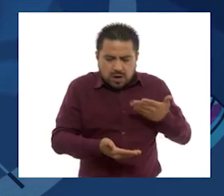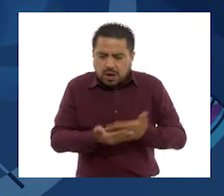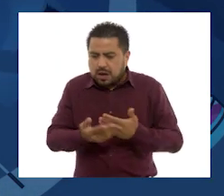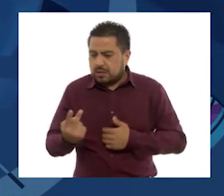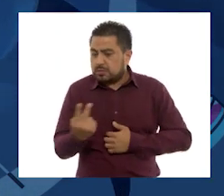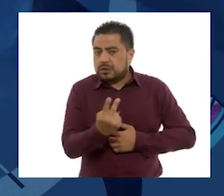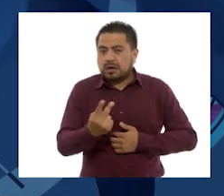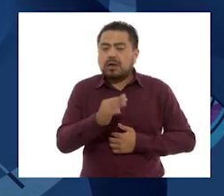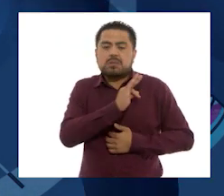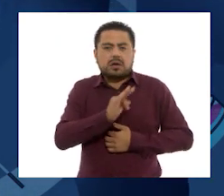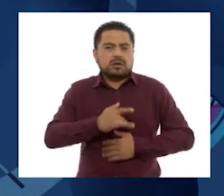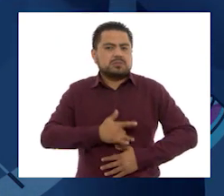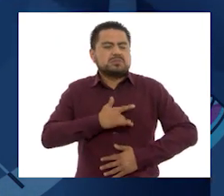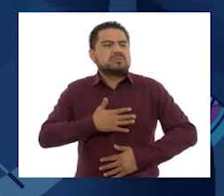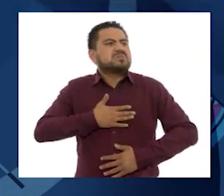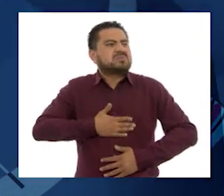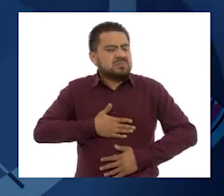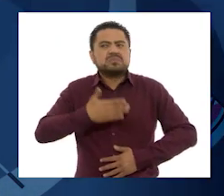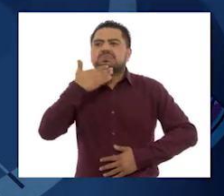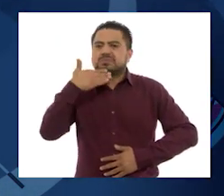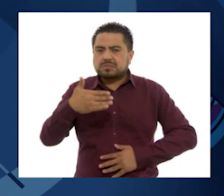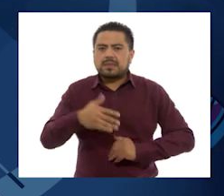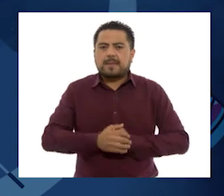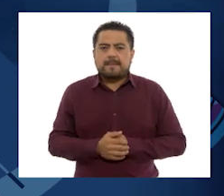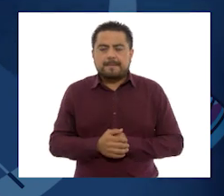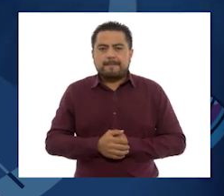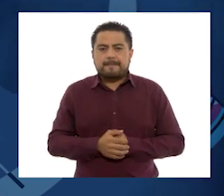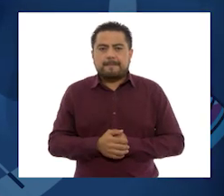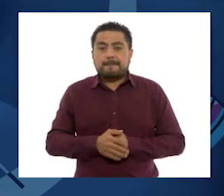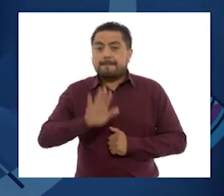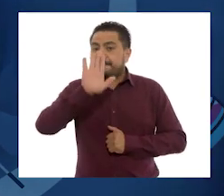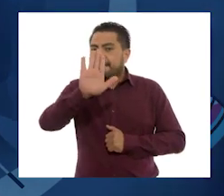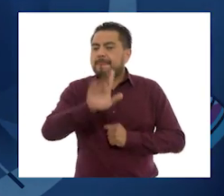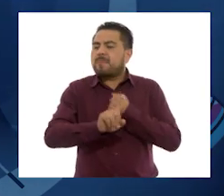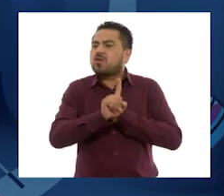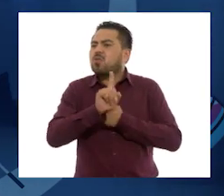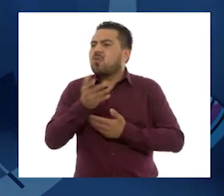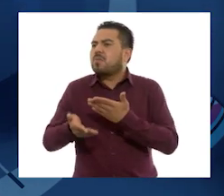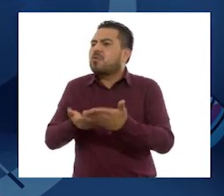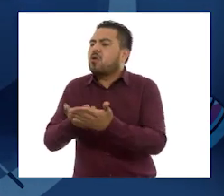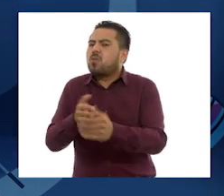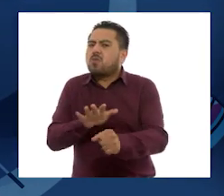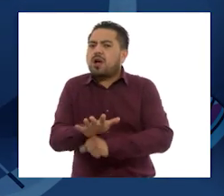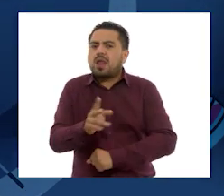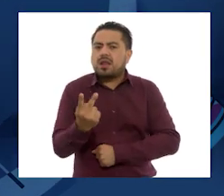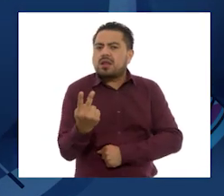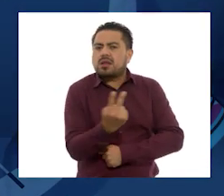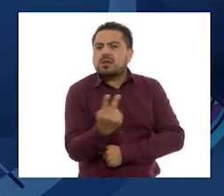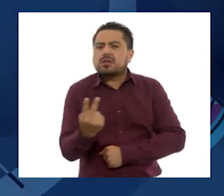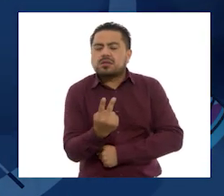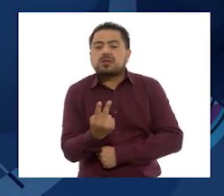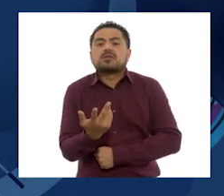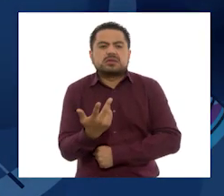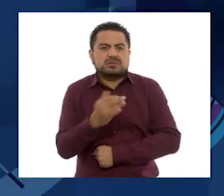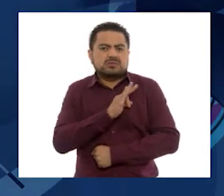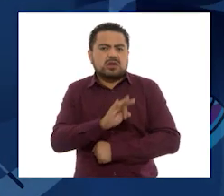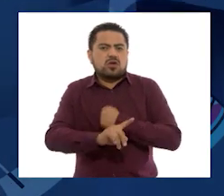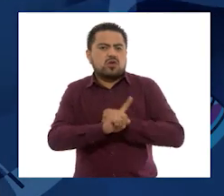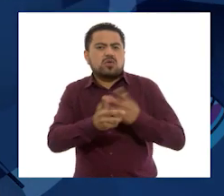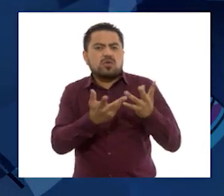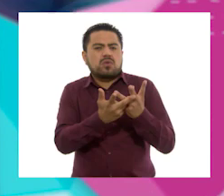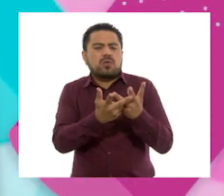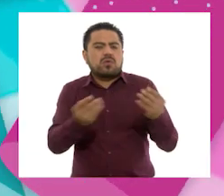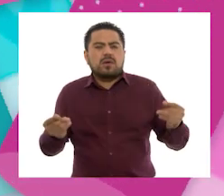ambas partes queden satisfechas. Entonces, ¿qué soluciones les propondrían a Carola y a su mamá para que resuelvan su